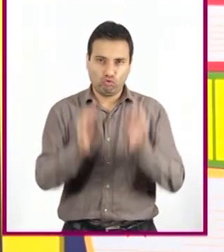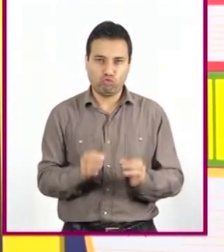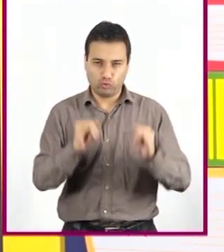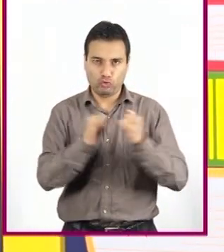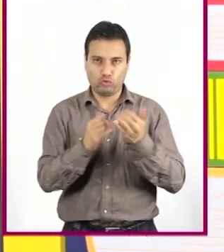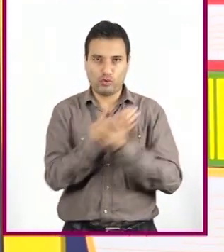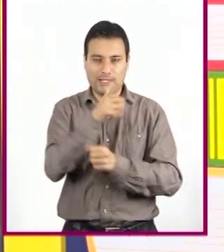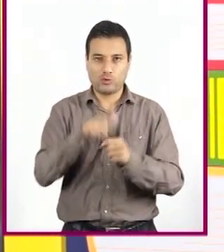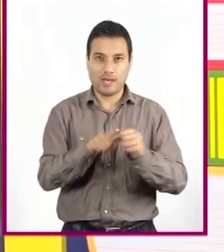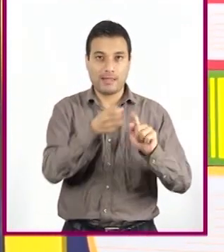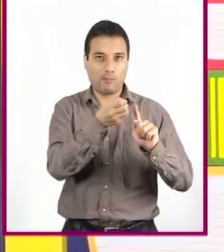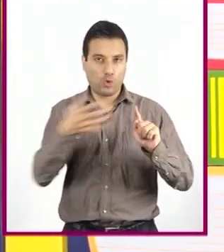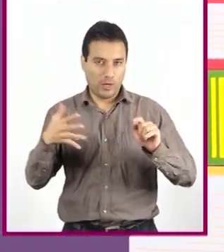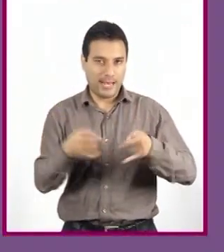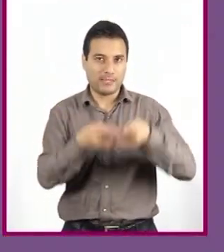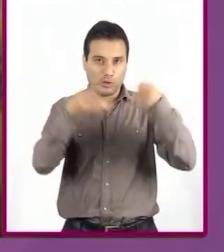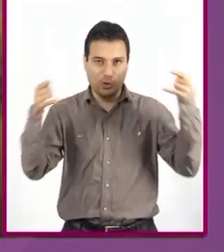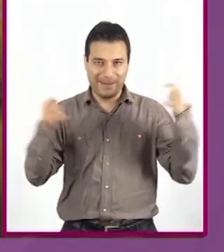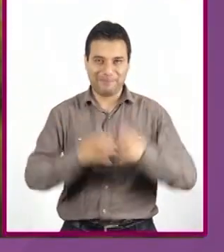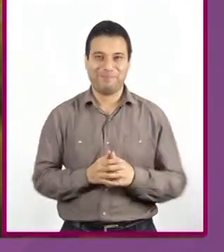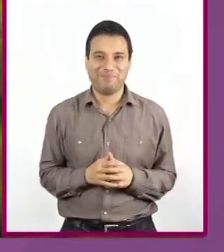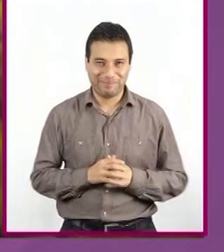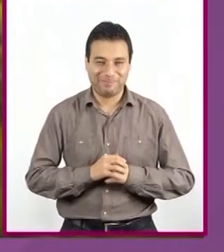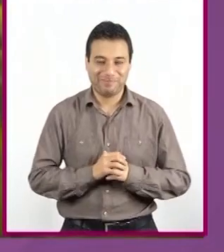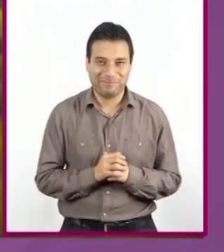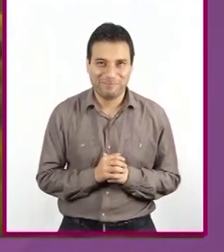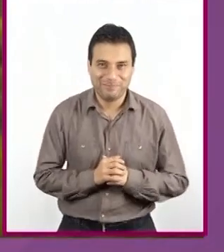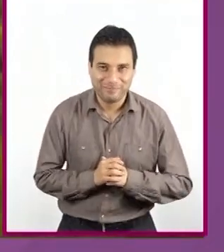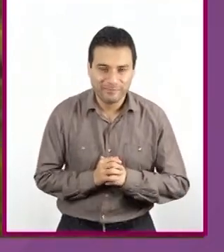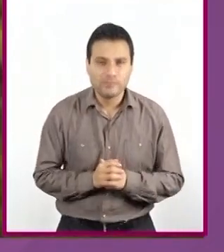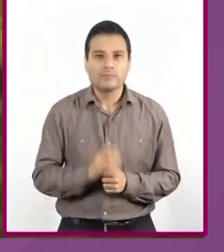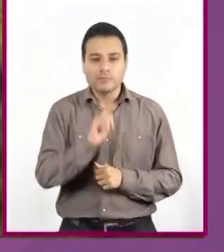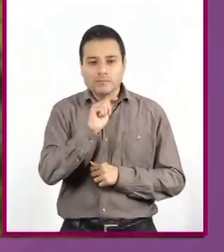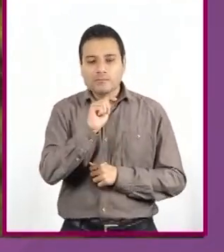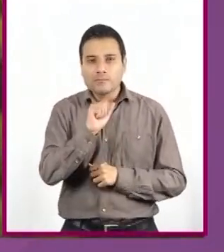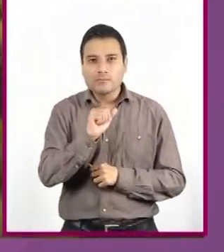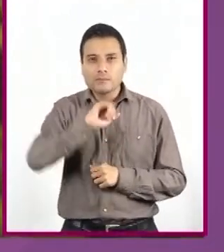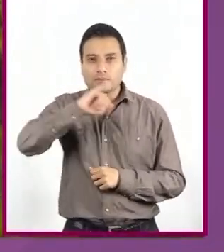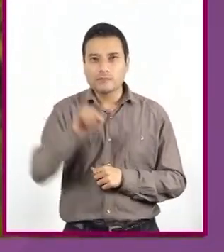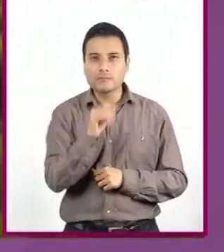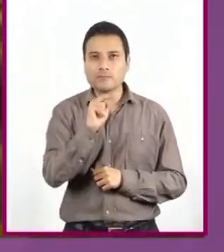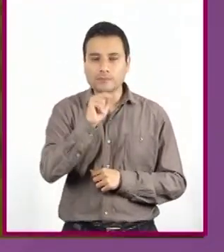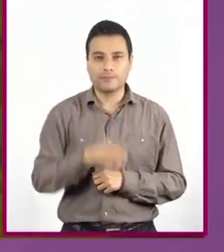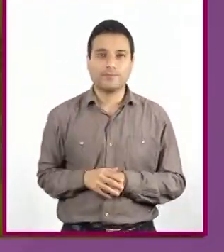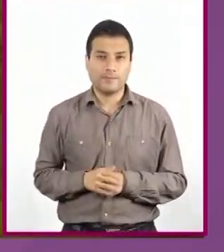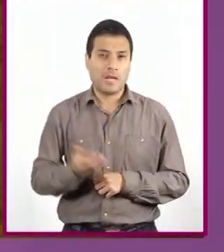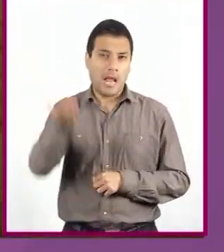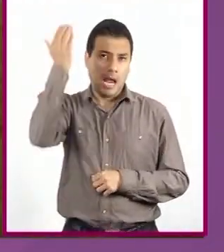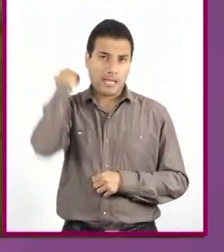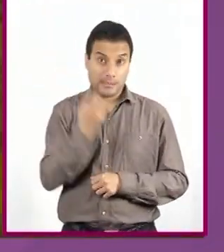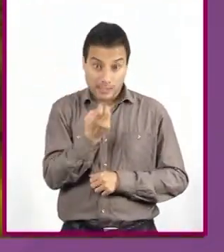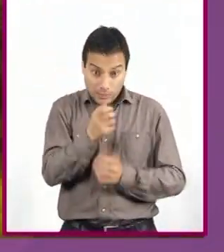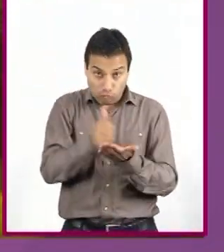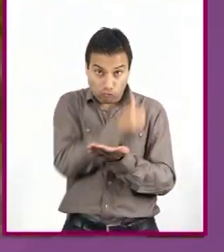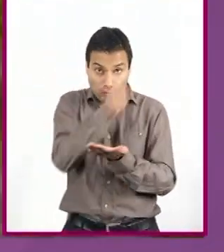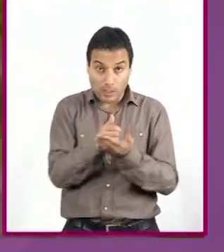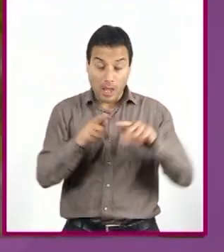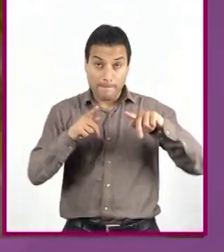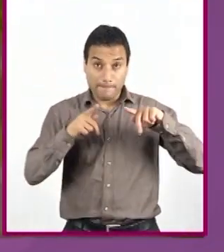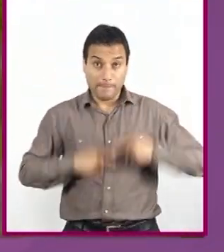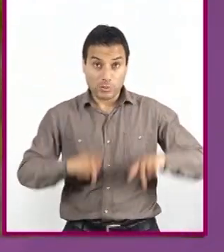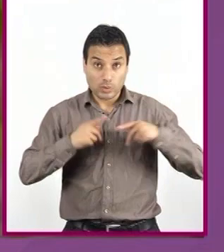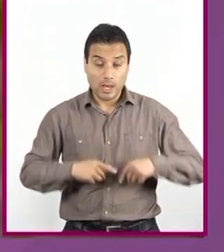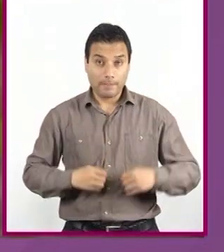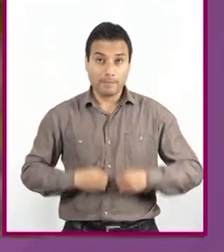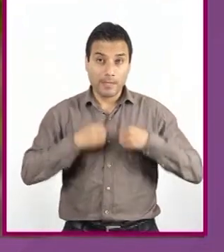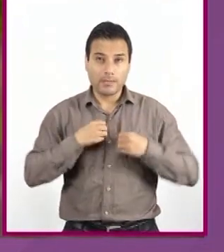de Antropología e Historia. El Tajín. Los antiguos habitantes del Tajín se